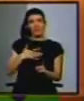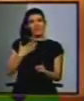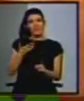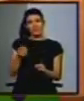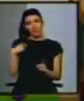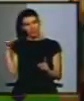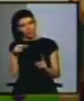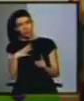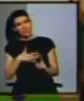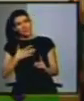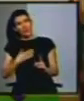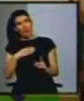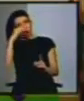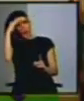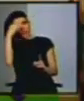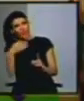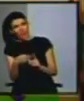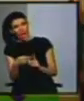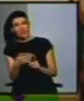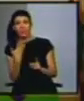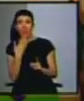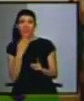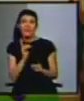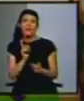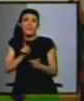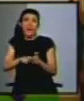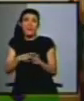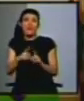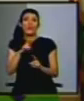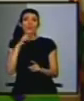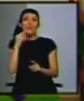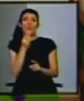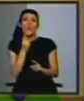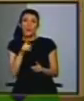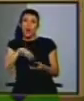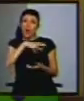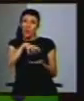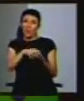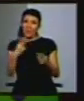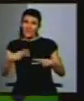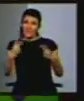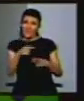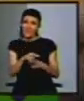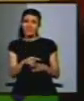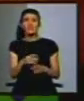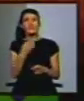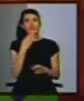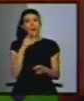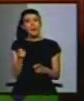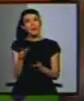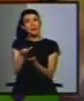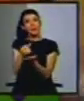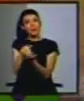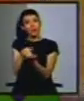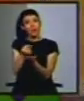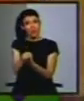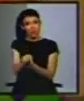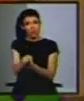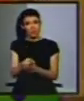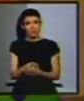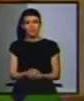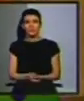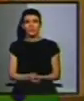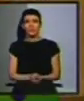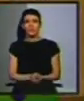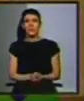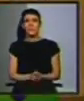al mismo tiempo en su calidad de miembro de la comunidad judía de Viña del Mar ejercía funciones de tesorero.